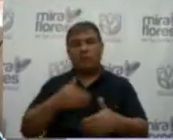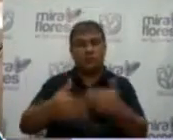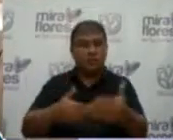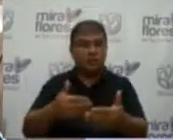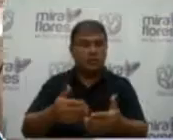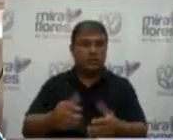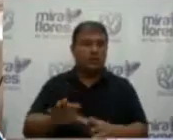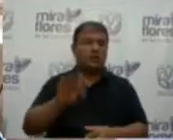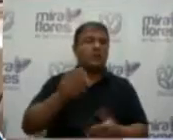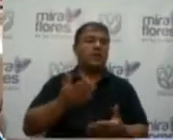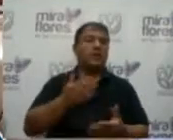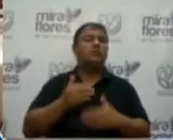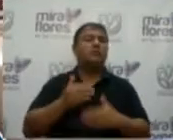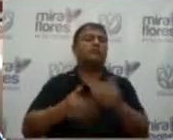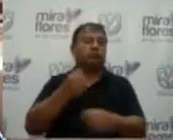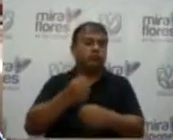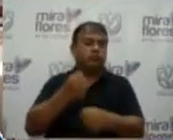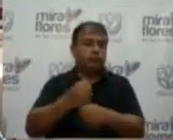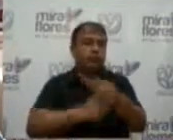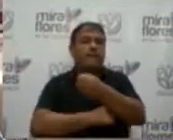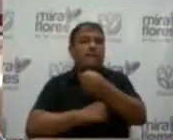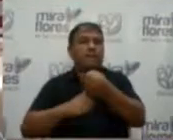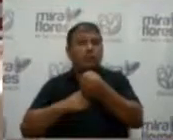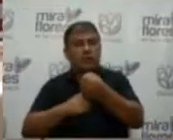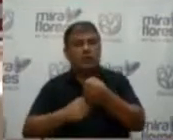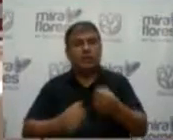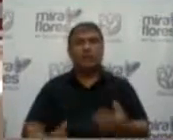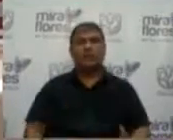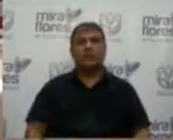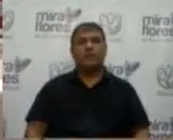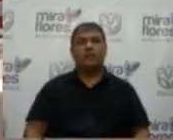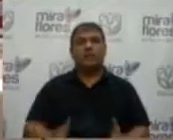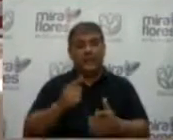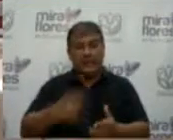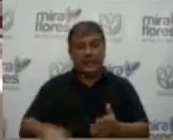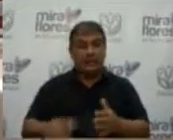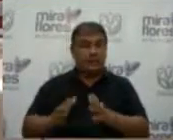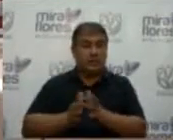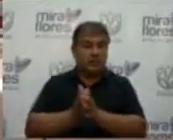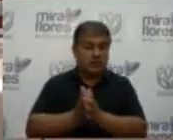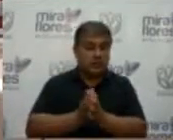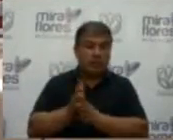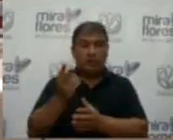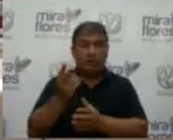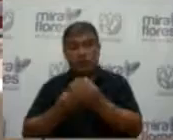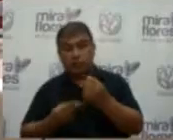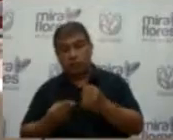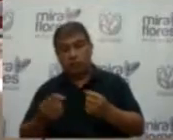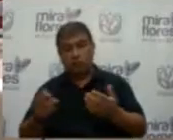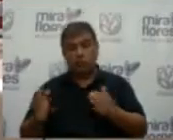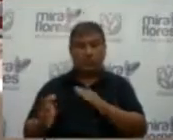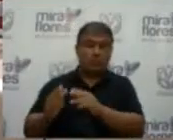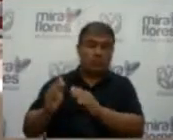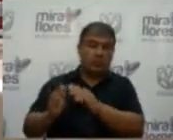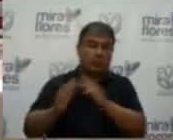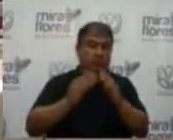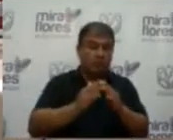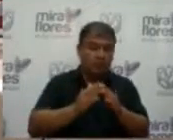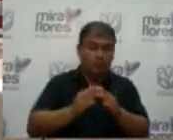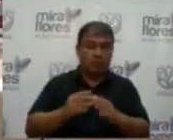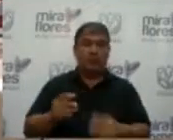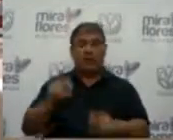puente, que es un anhelo de las comunas y de las personas para